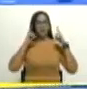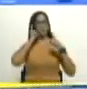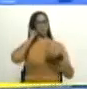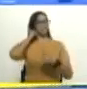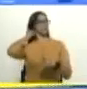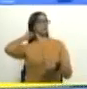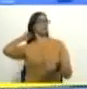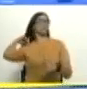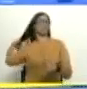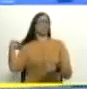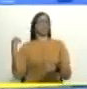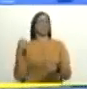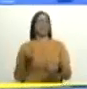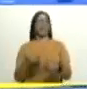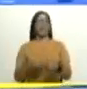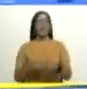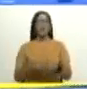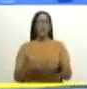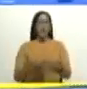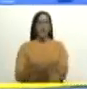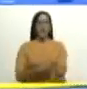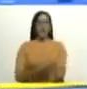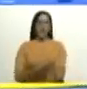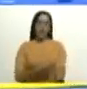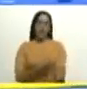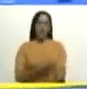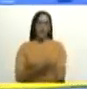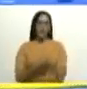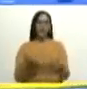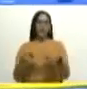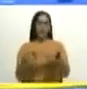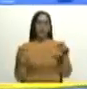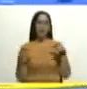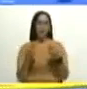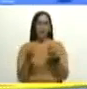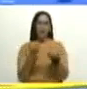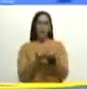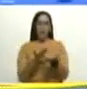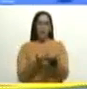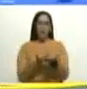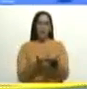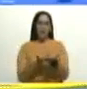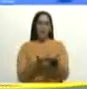correcto, hermanada con la zona económica de